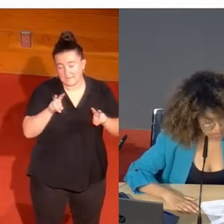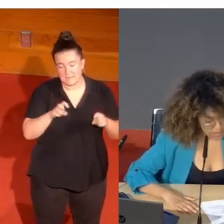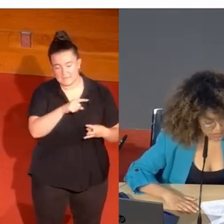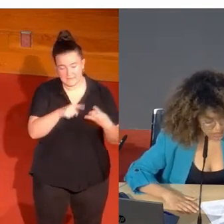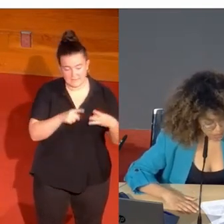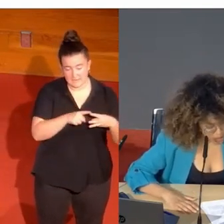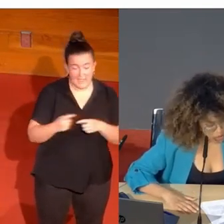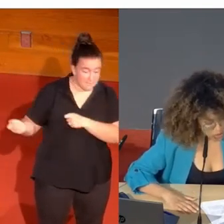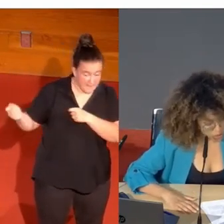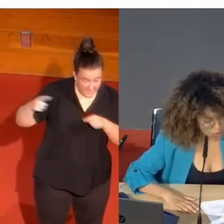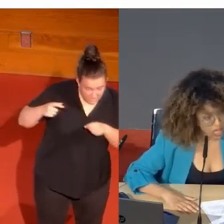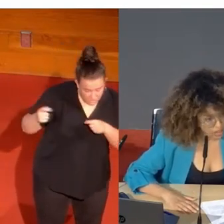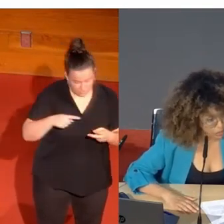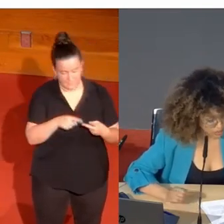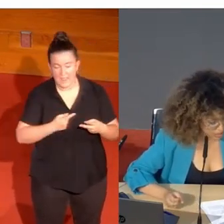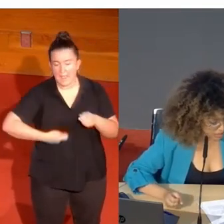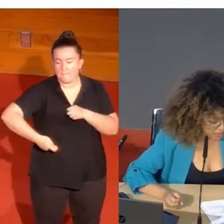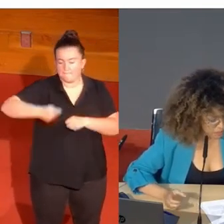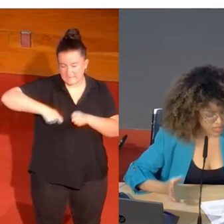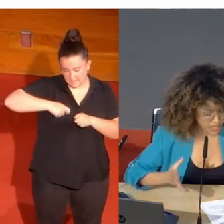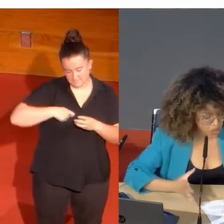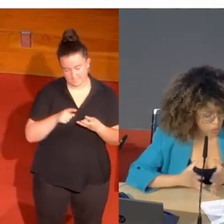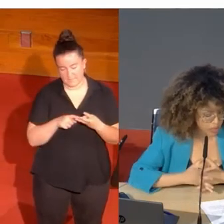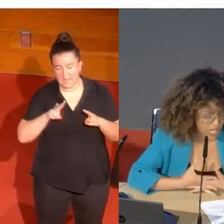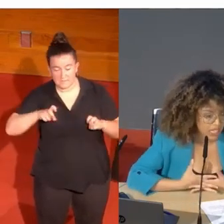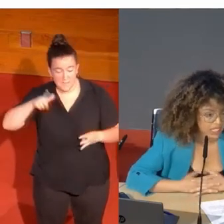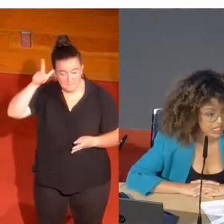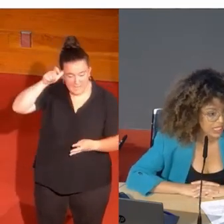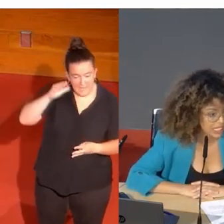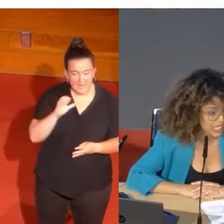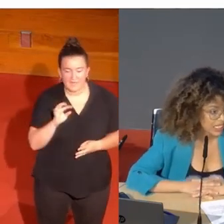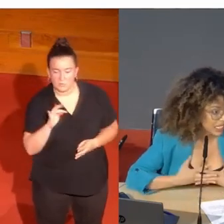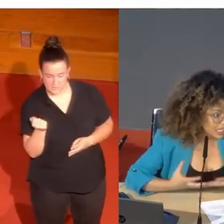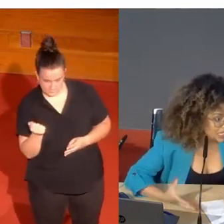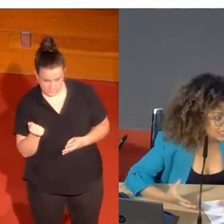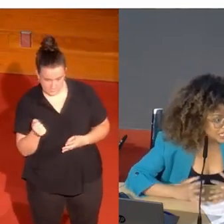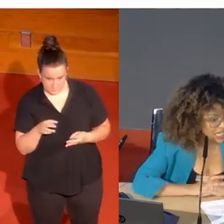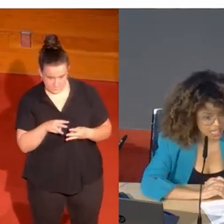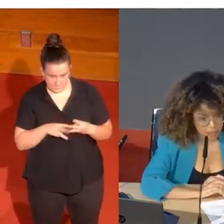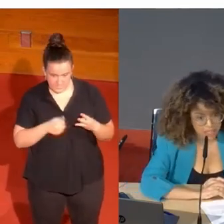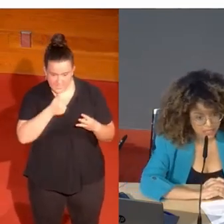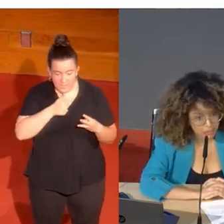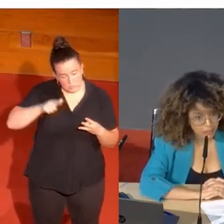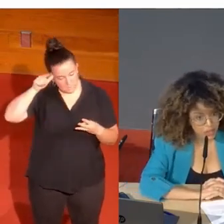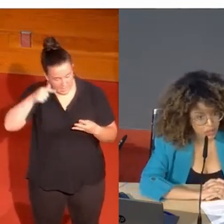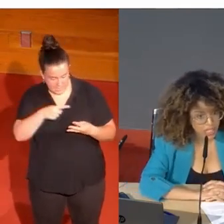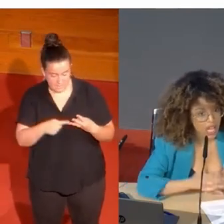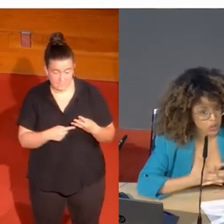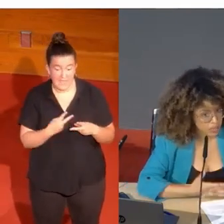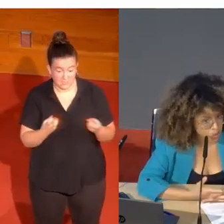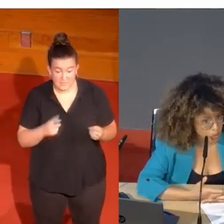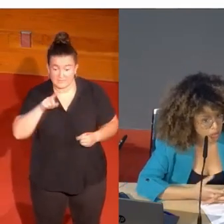pesca y la presión en torno a ceuta y melilla Y eso pues hace que eh desgraciadamente también